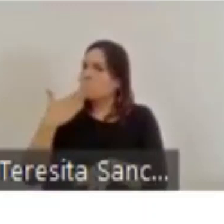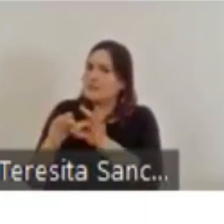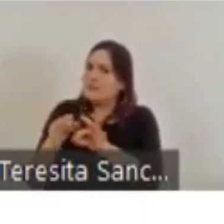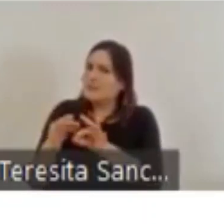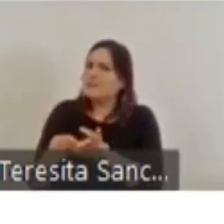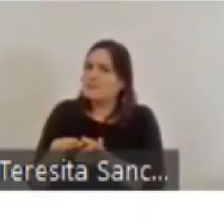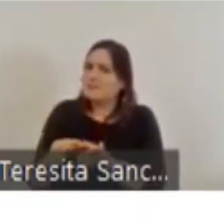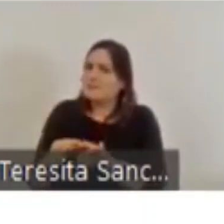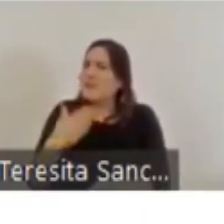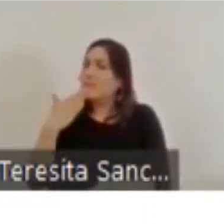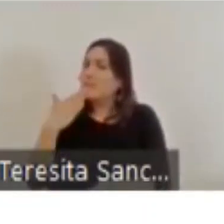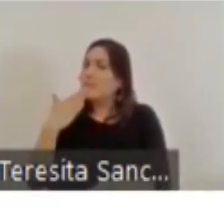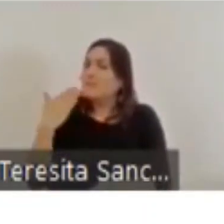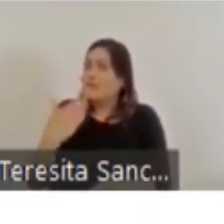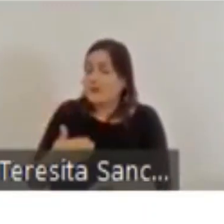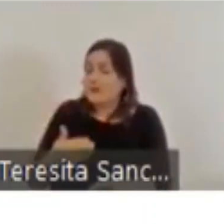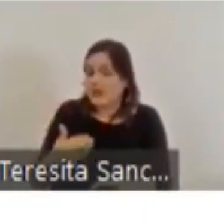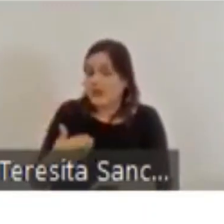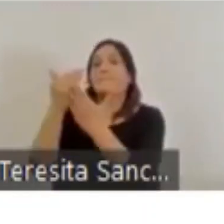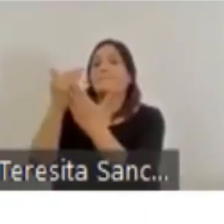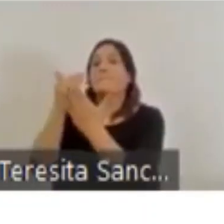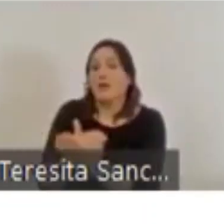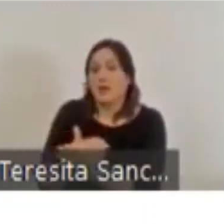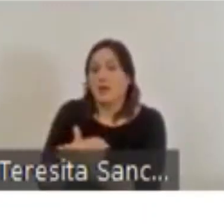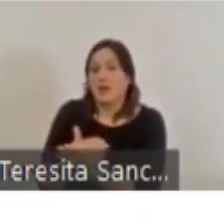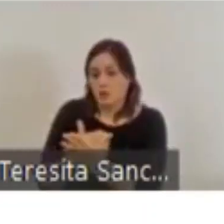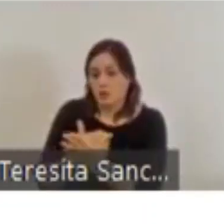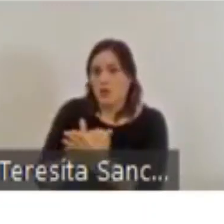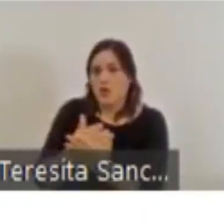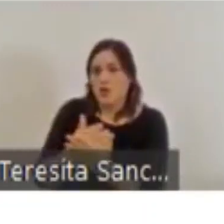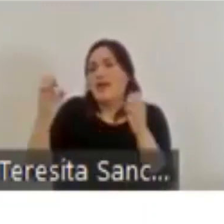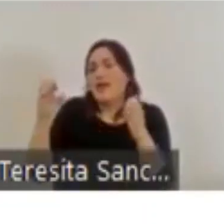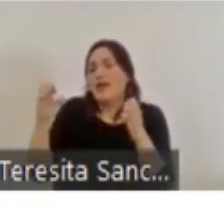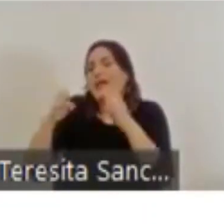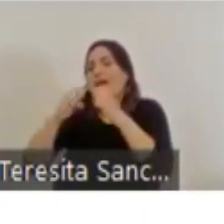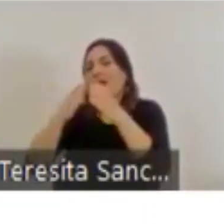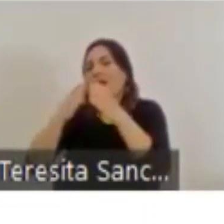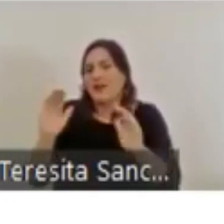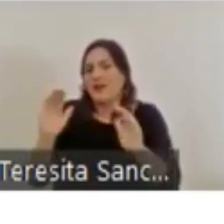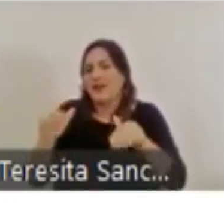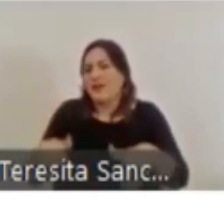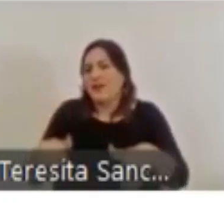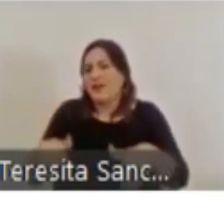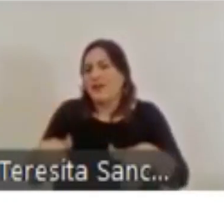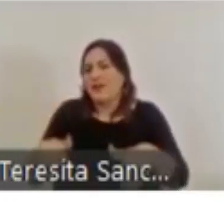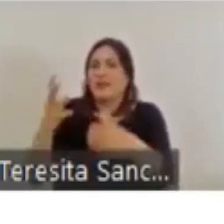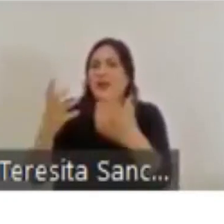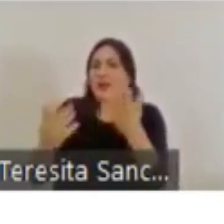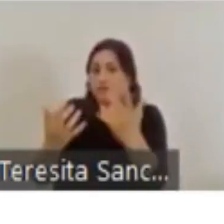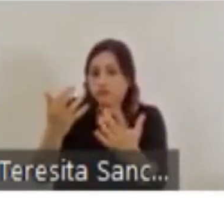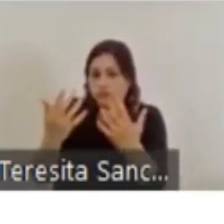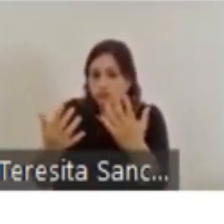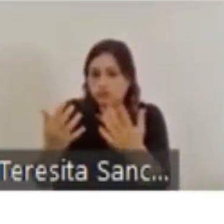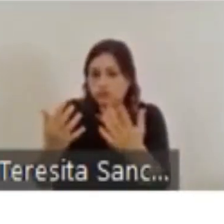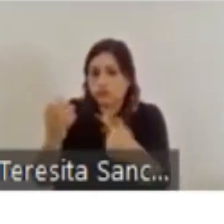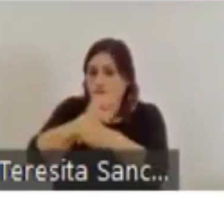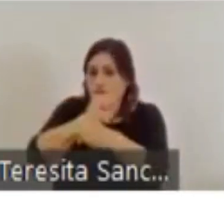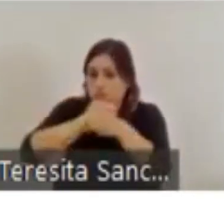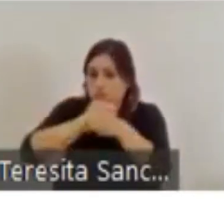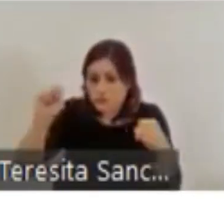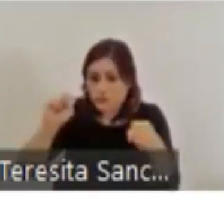hubo tantos heridos por cohetes. Eso fue fabuloso. La verdad es que la